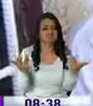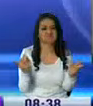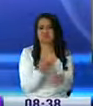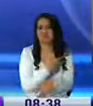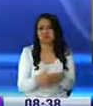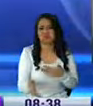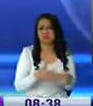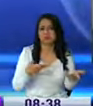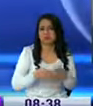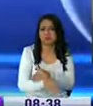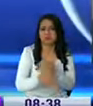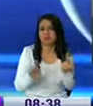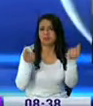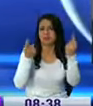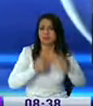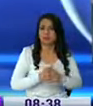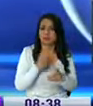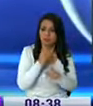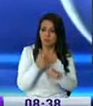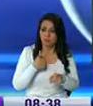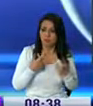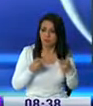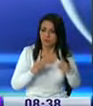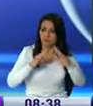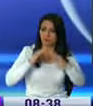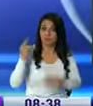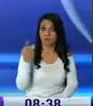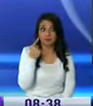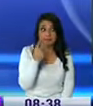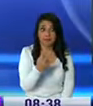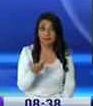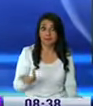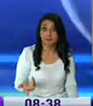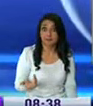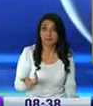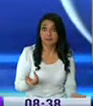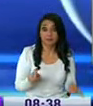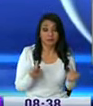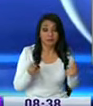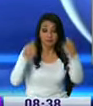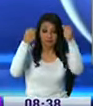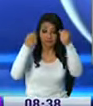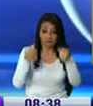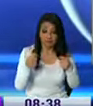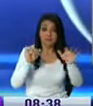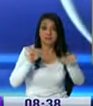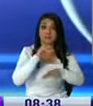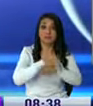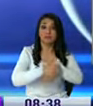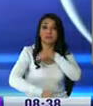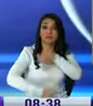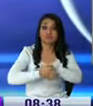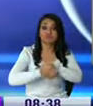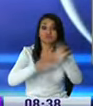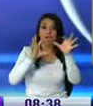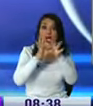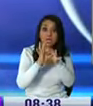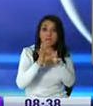difícil. Claro, sí, pero yo también vivo solo, ¿ves? Ya tengo que poner rápido a las 6 de la tarde el candado, y si